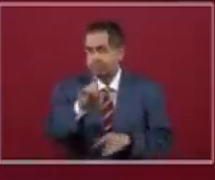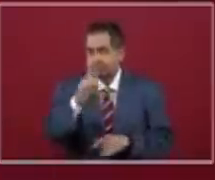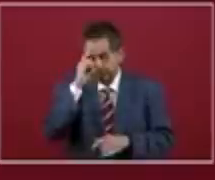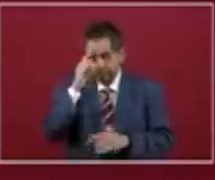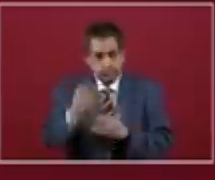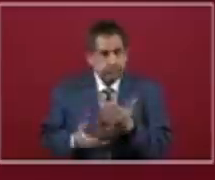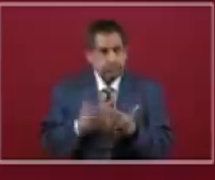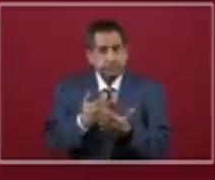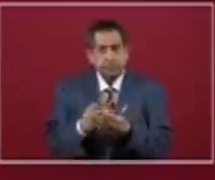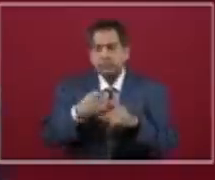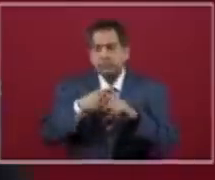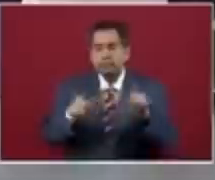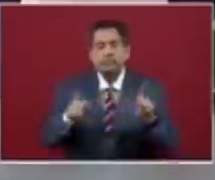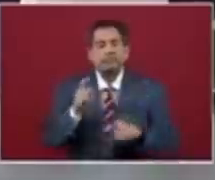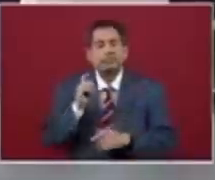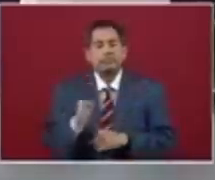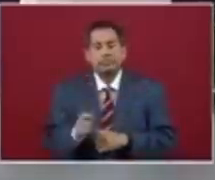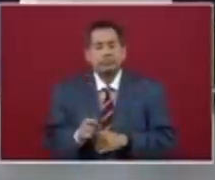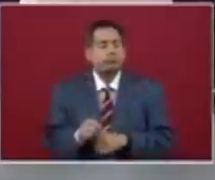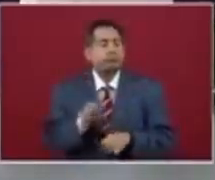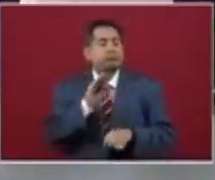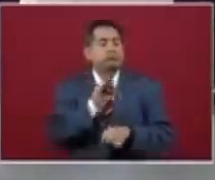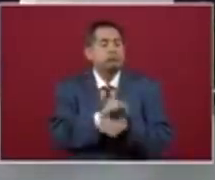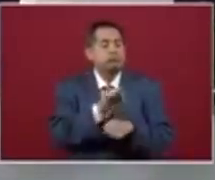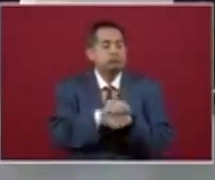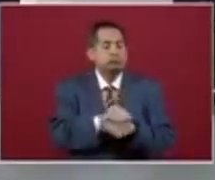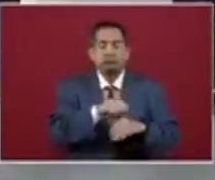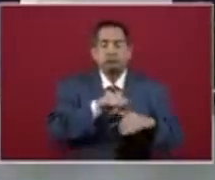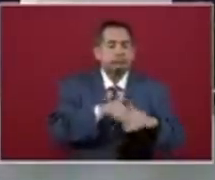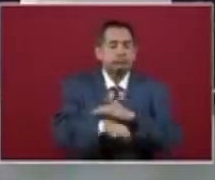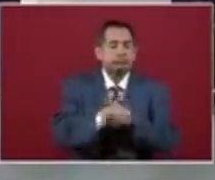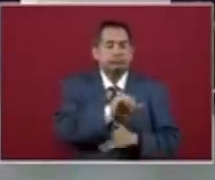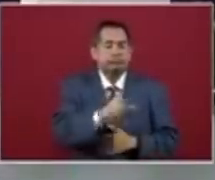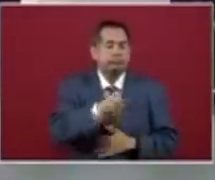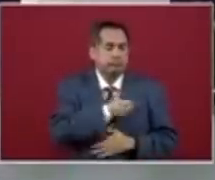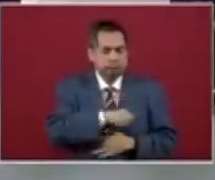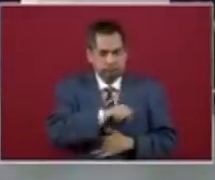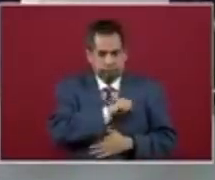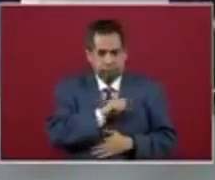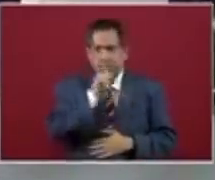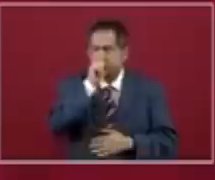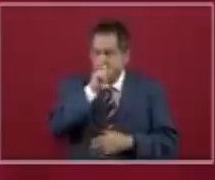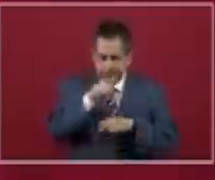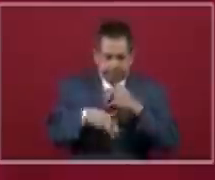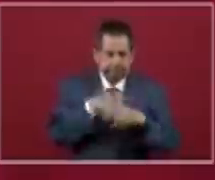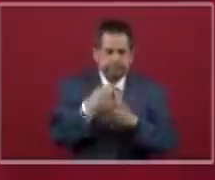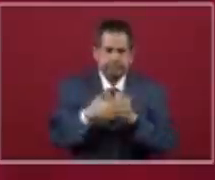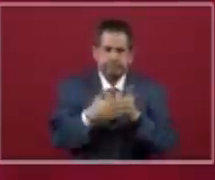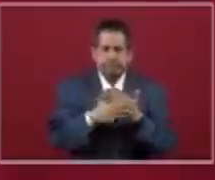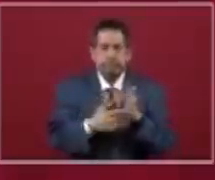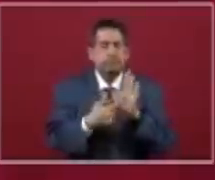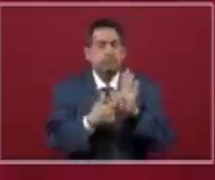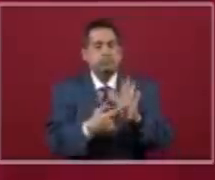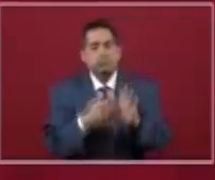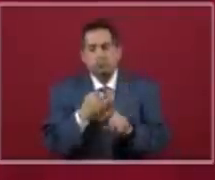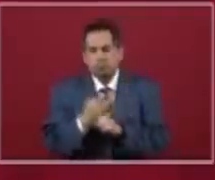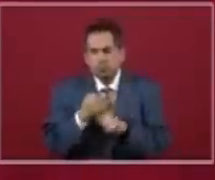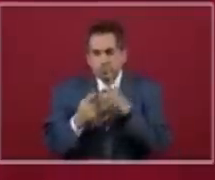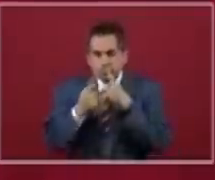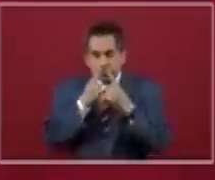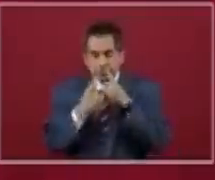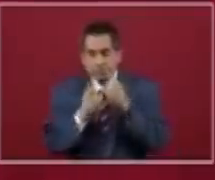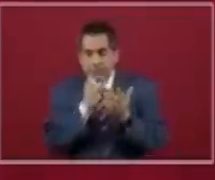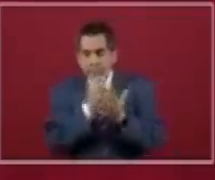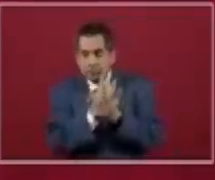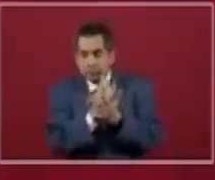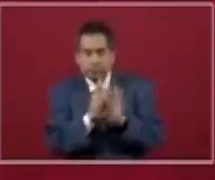Lo que estamos planteando es un esquema de protección y acceso a salud que también les vamos a presentar y que ahora estamos consultando no solo